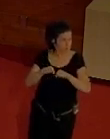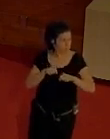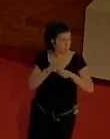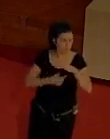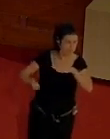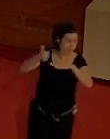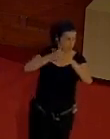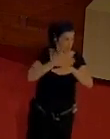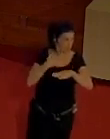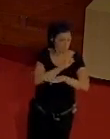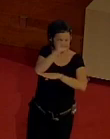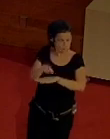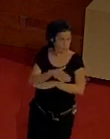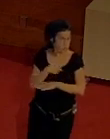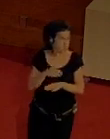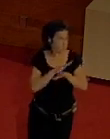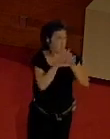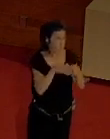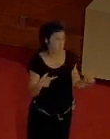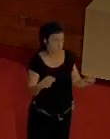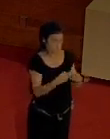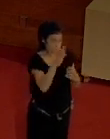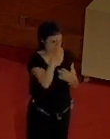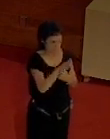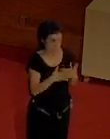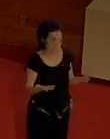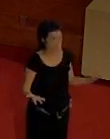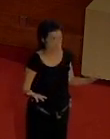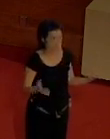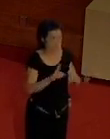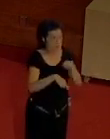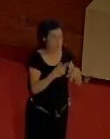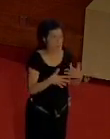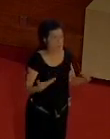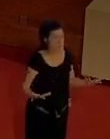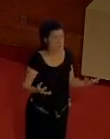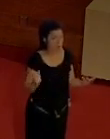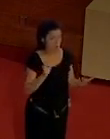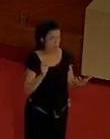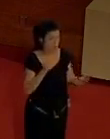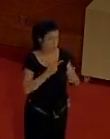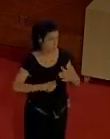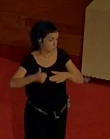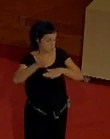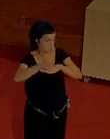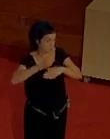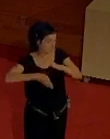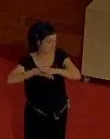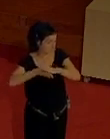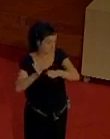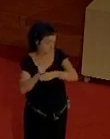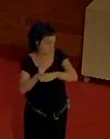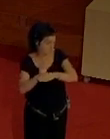directa de la cual lo que va a resultar es o que el hegemón se mantiene en su posición o que el aspirante lo sustituye venciendo